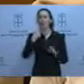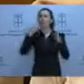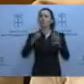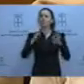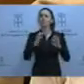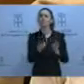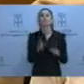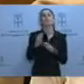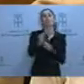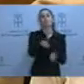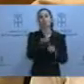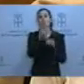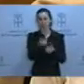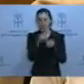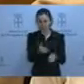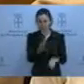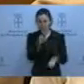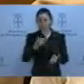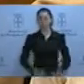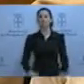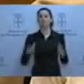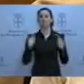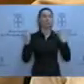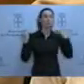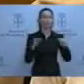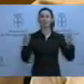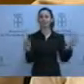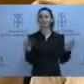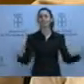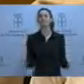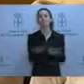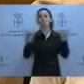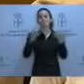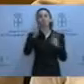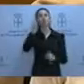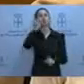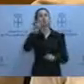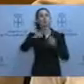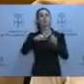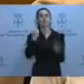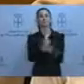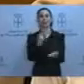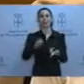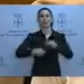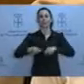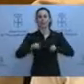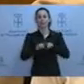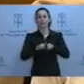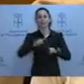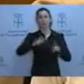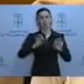un dato importante también, que entre sus competencias fundamentalmente está la promoción turística y la explotación de la marca comercial Parque Histórico del